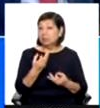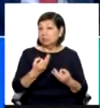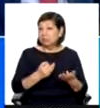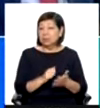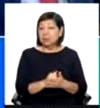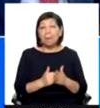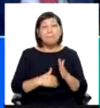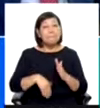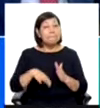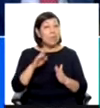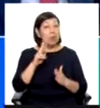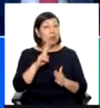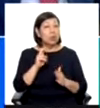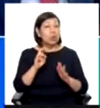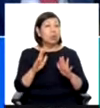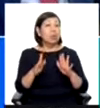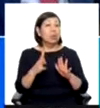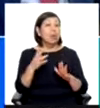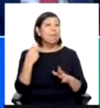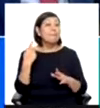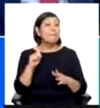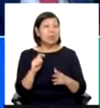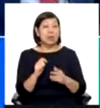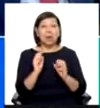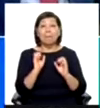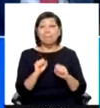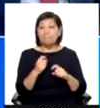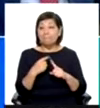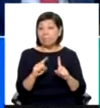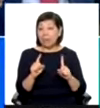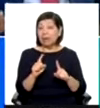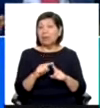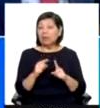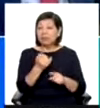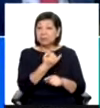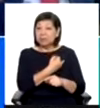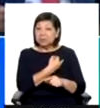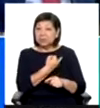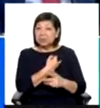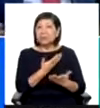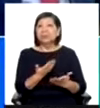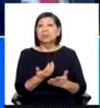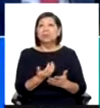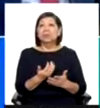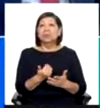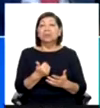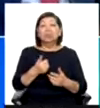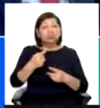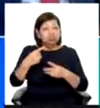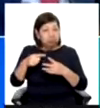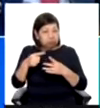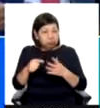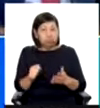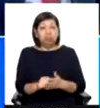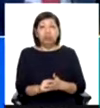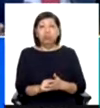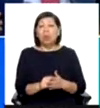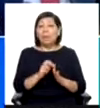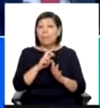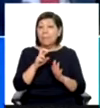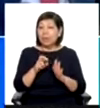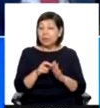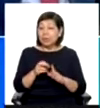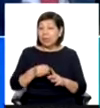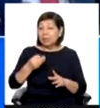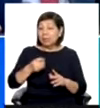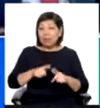presupuesto de más de 219 millones para diferentes instituciones, la ANA, Agrorural, el proyecto